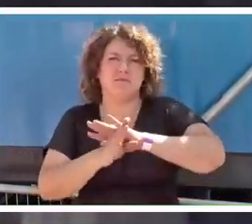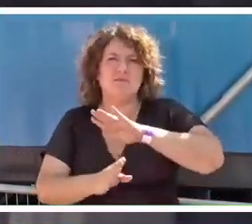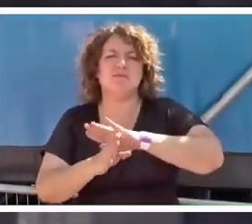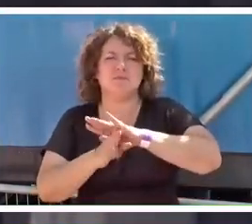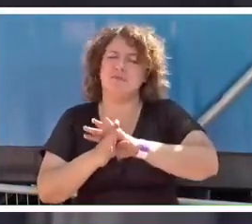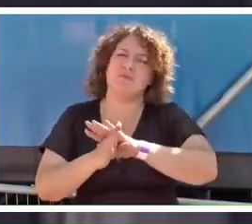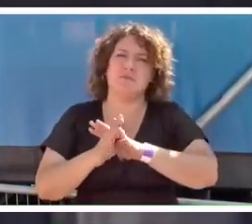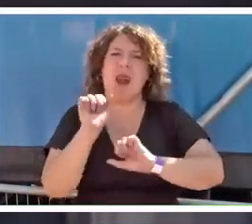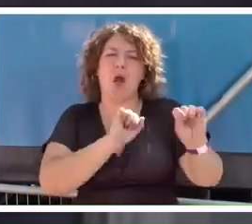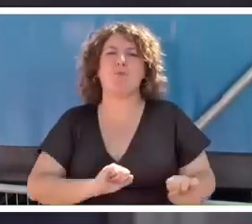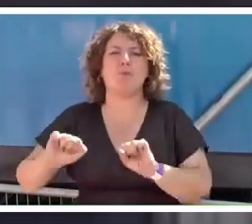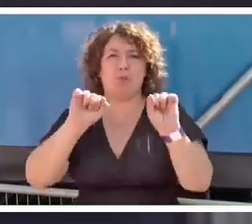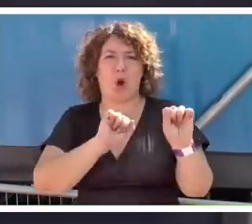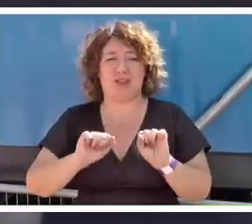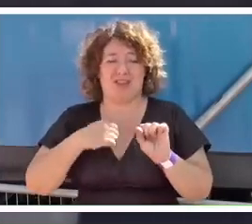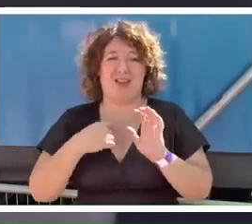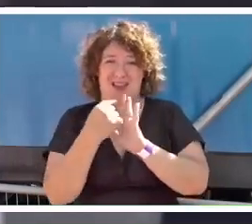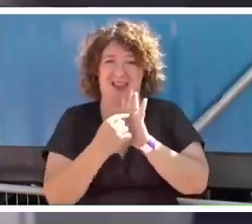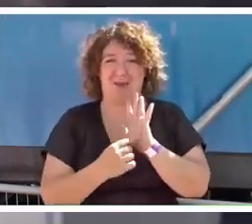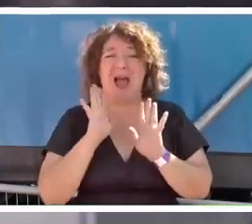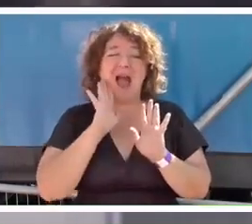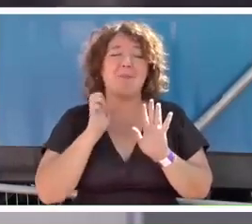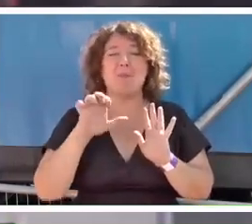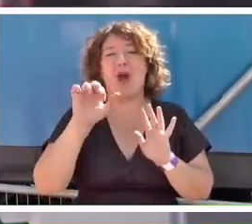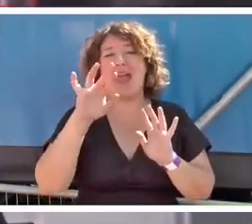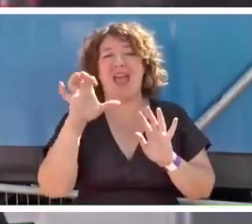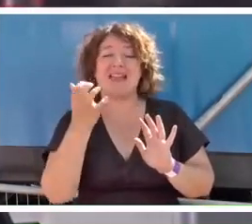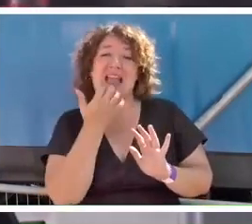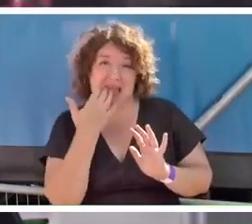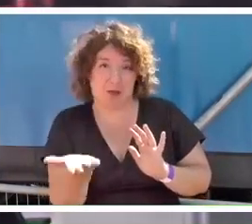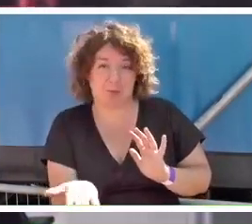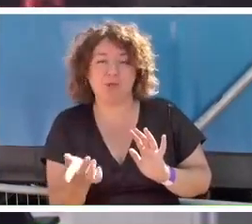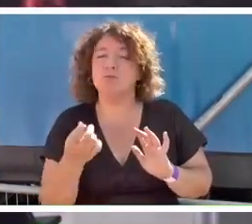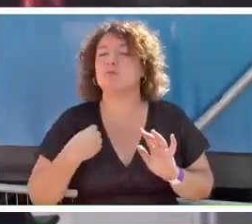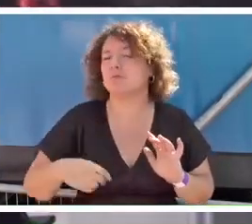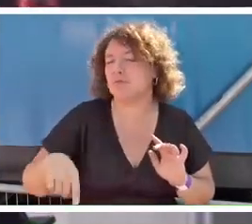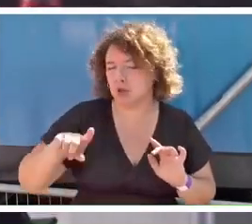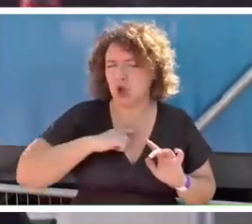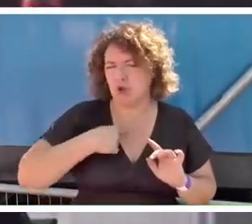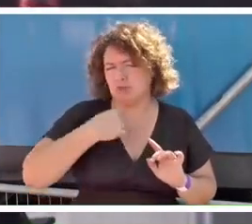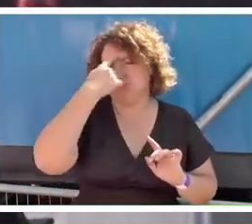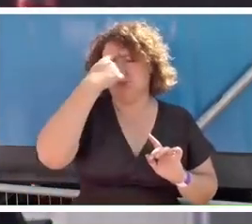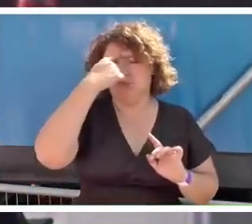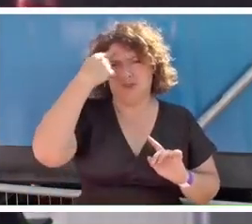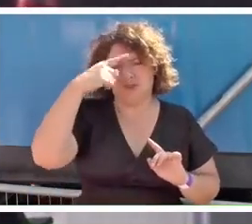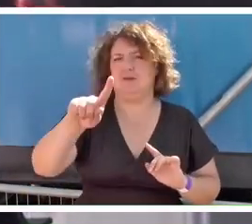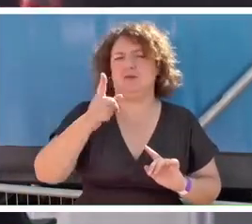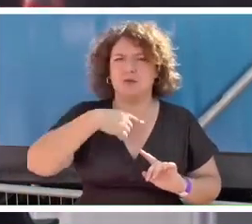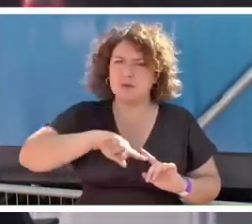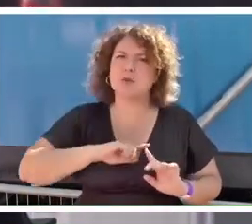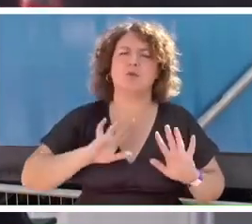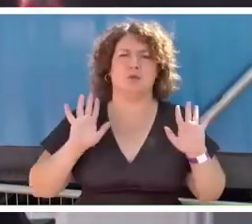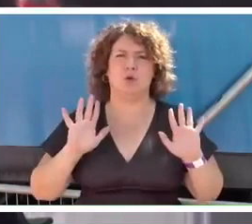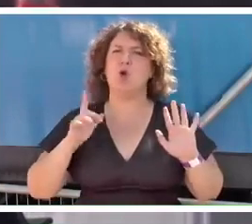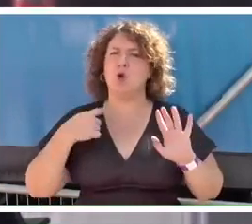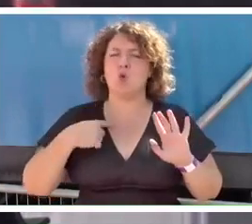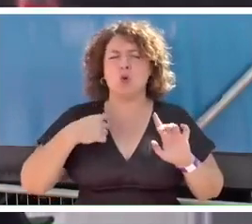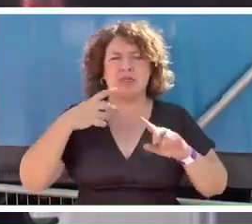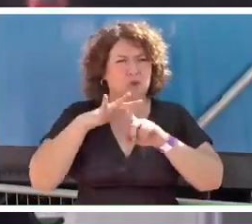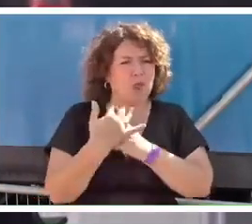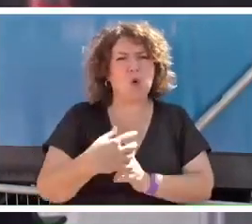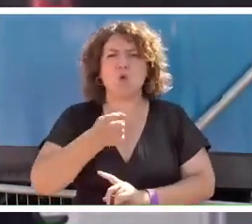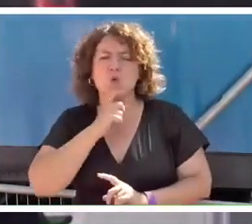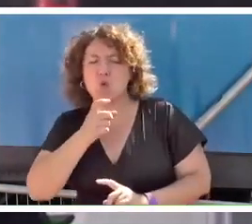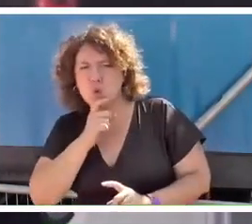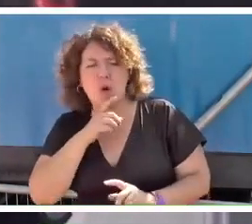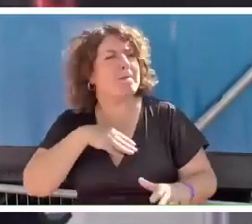un mecanismo de protección como los ERTE, os digo aquí que soy consciente de que vamos a tener muchos atropellos, que nos